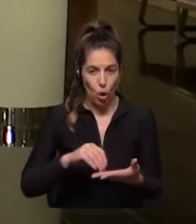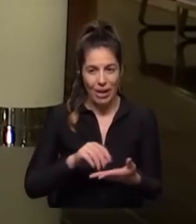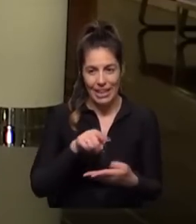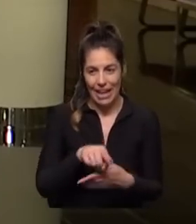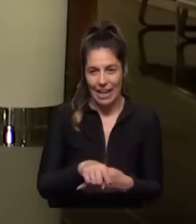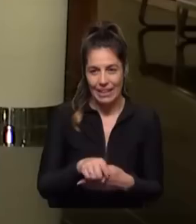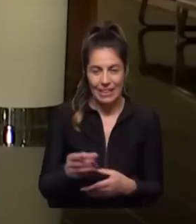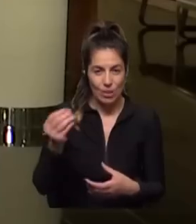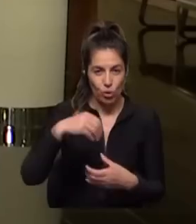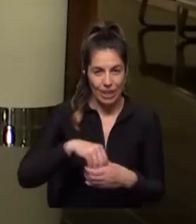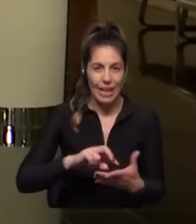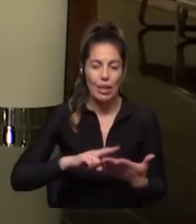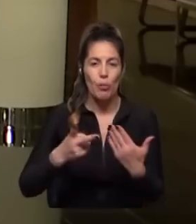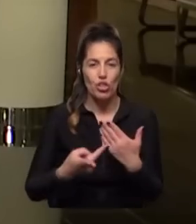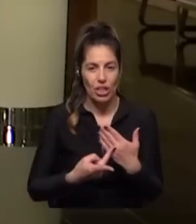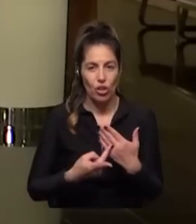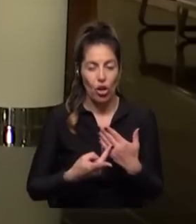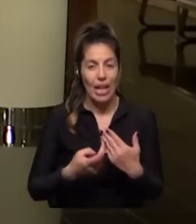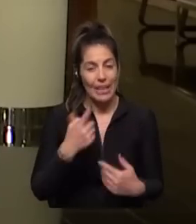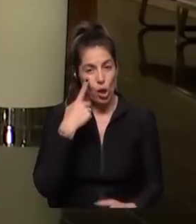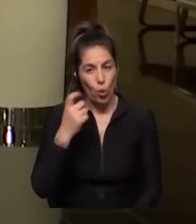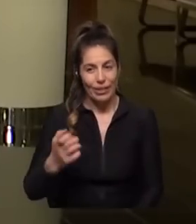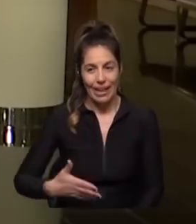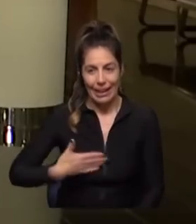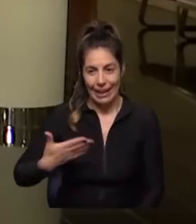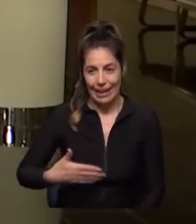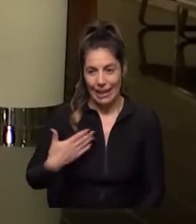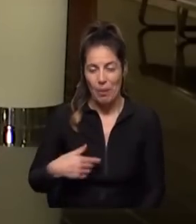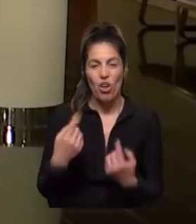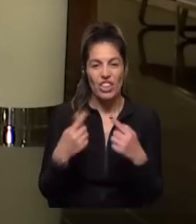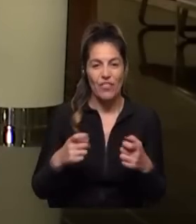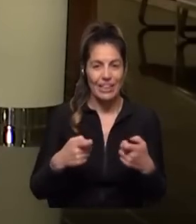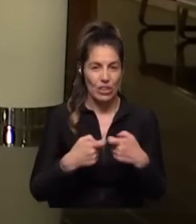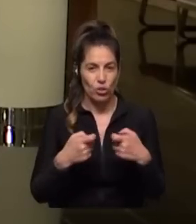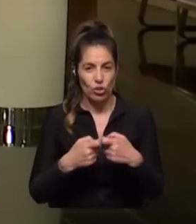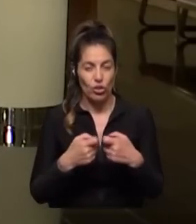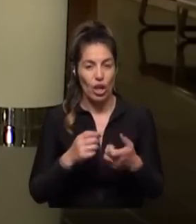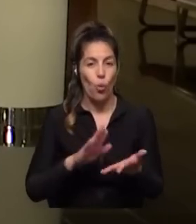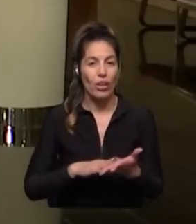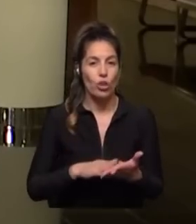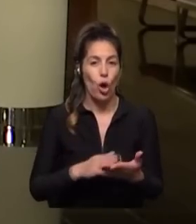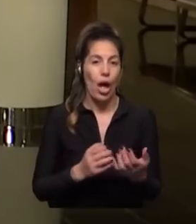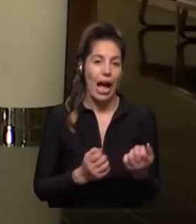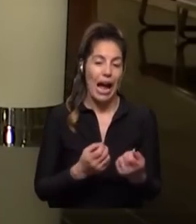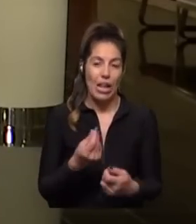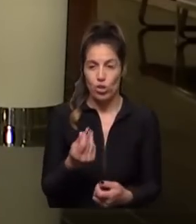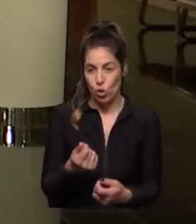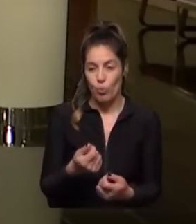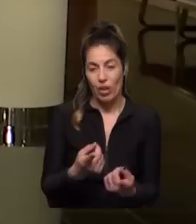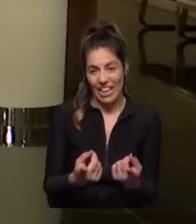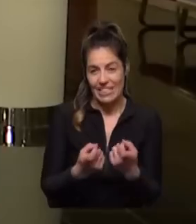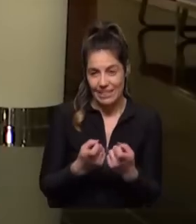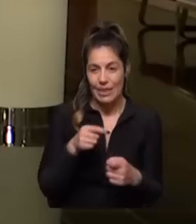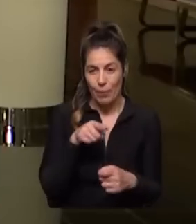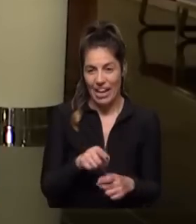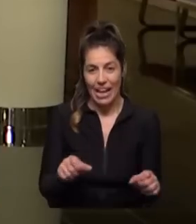al proyecto teniendo en cuenta los reclamos que hay de la mutualistas en torno a los insumos económicos que demandarían y